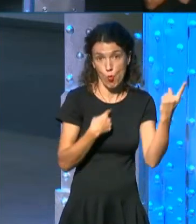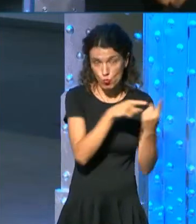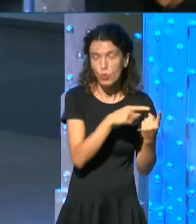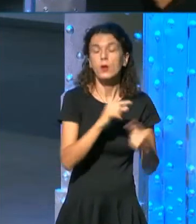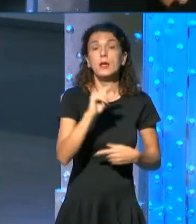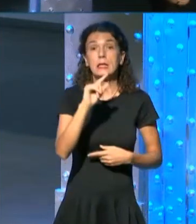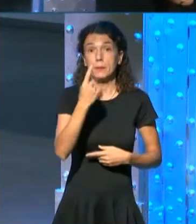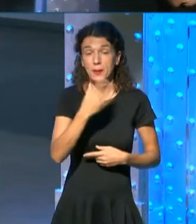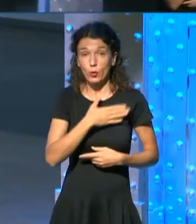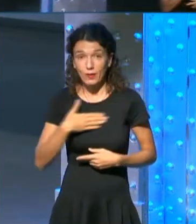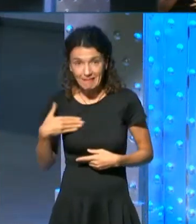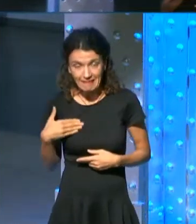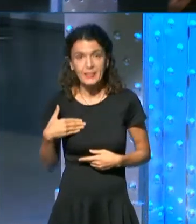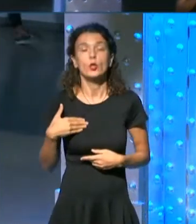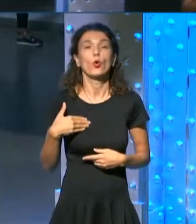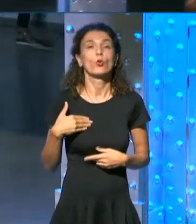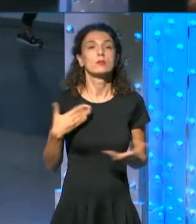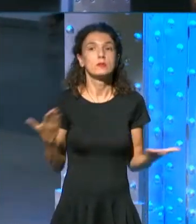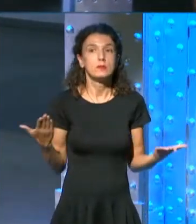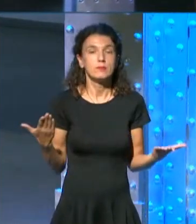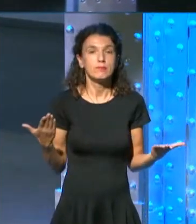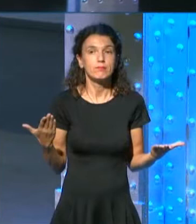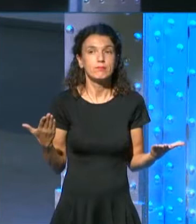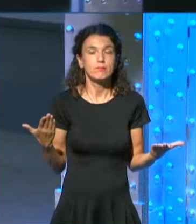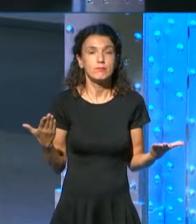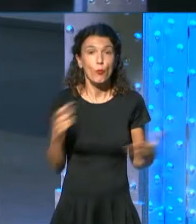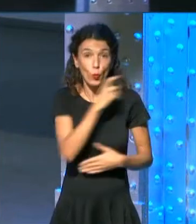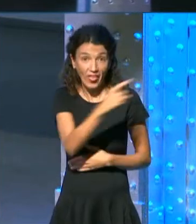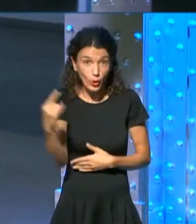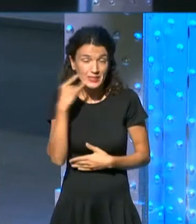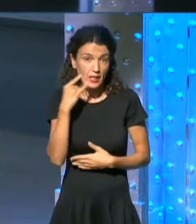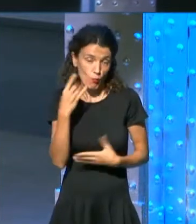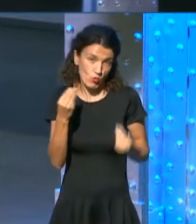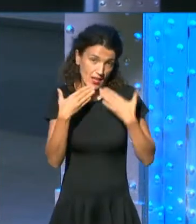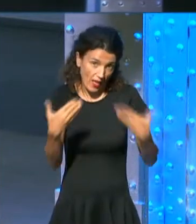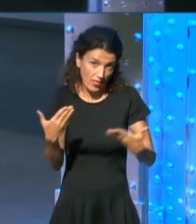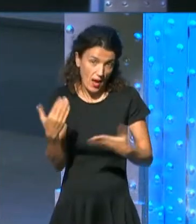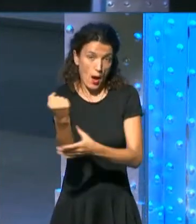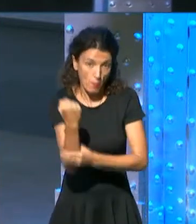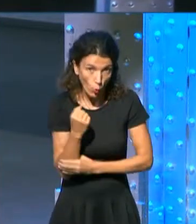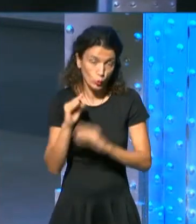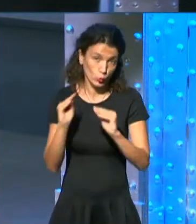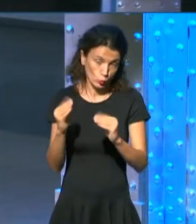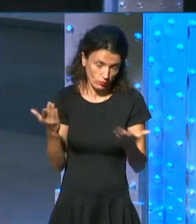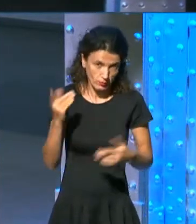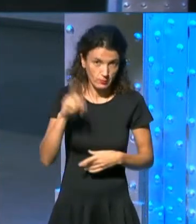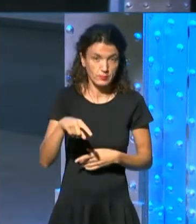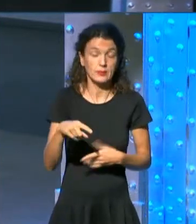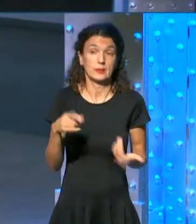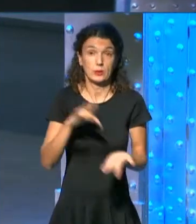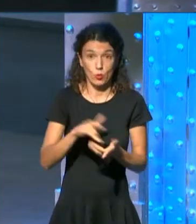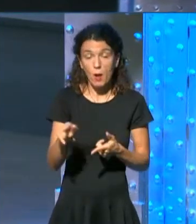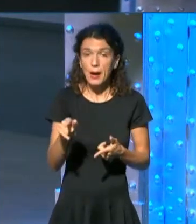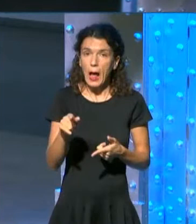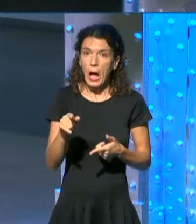primer lugar, dejadme que agradezca a la Fundación pues, toda la ayuda y todo el soporte y el apoyo que nos ha dado para